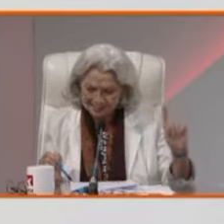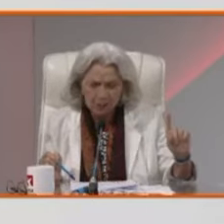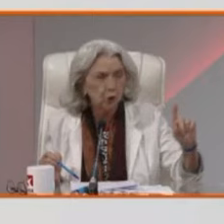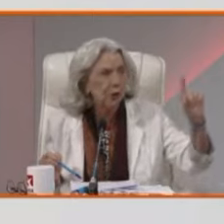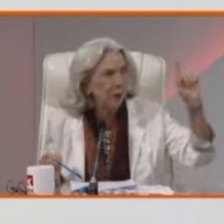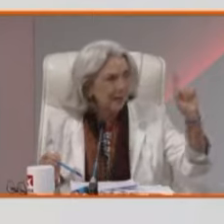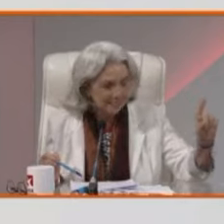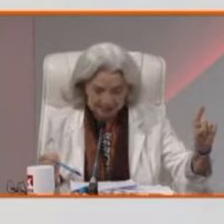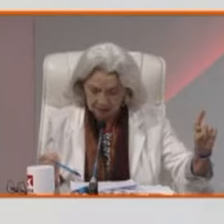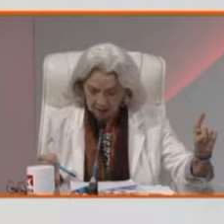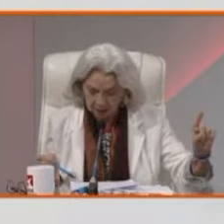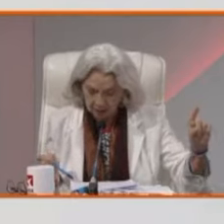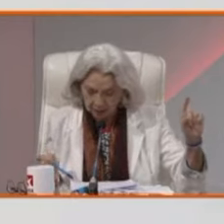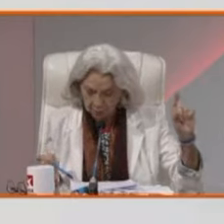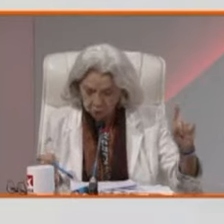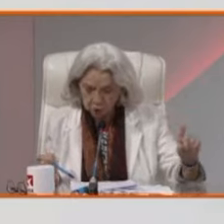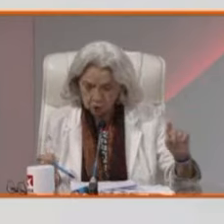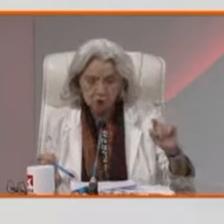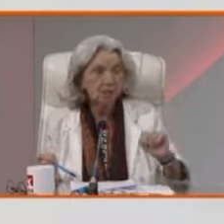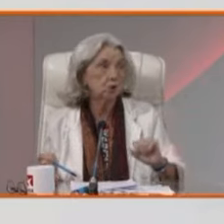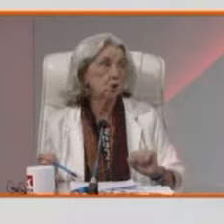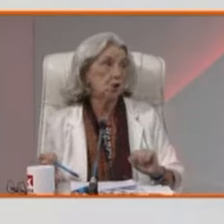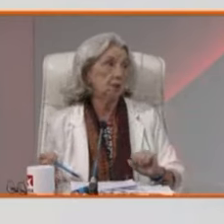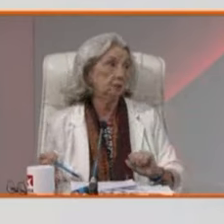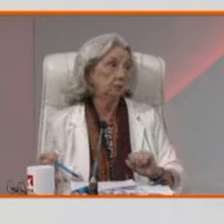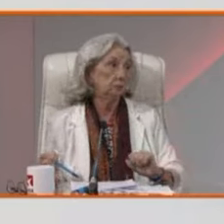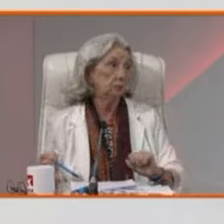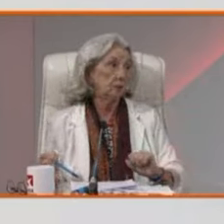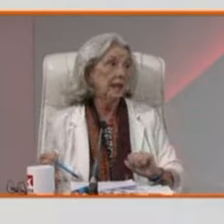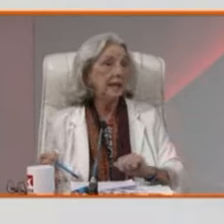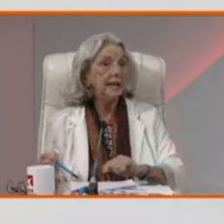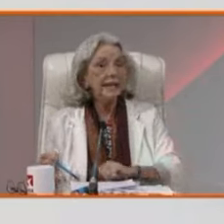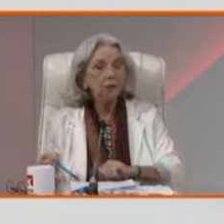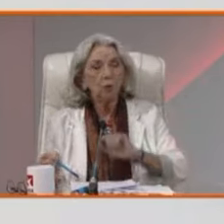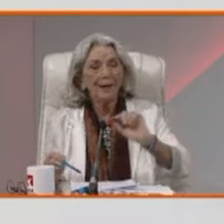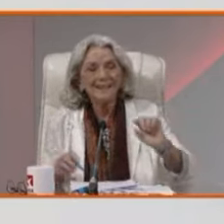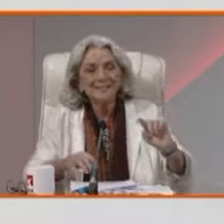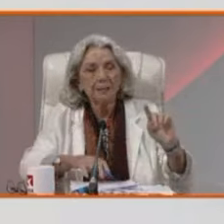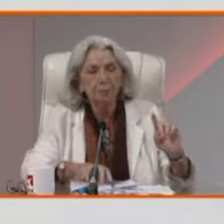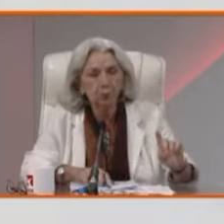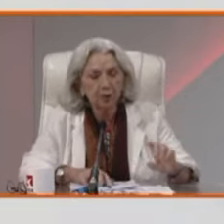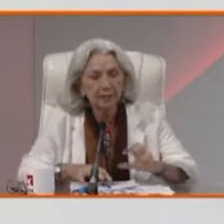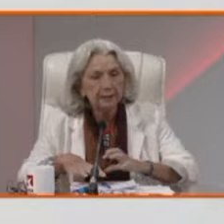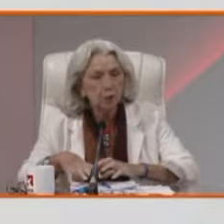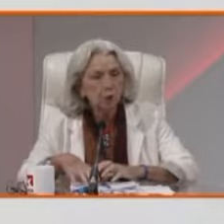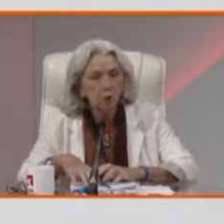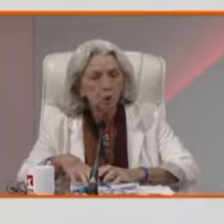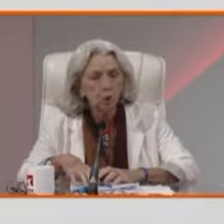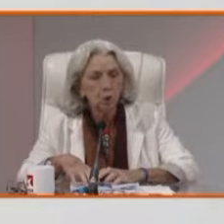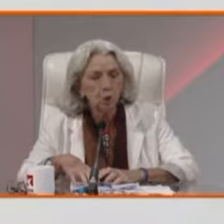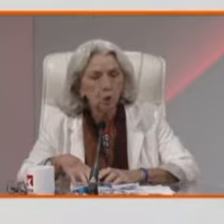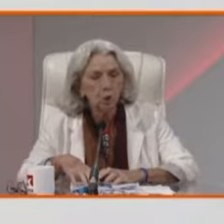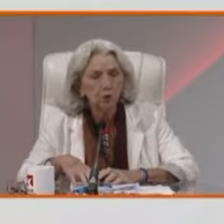país asesino de bebés a los ojos de la sociedad. Y esto es